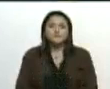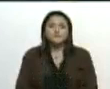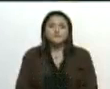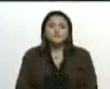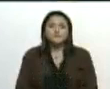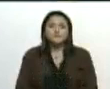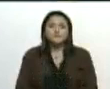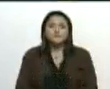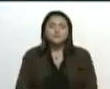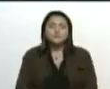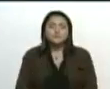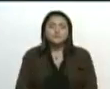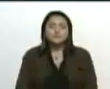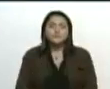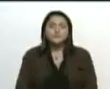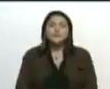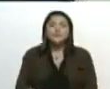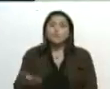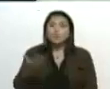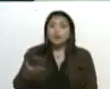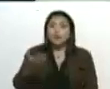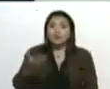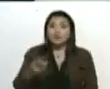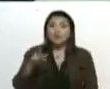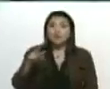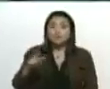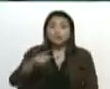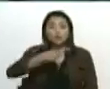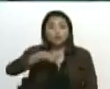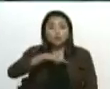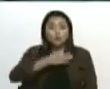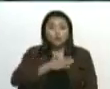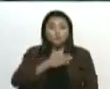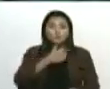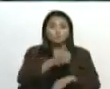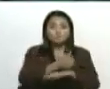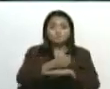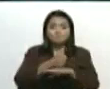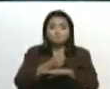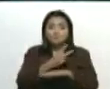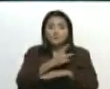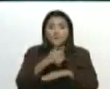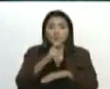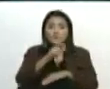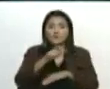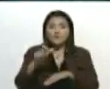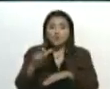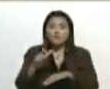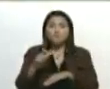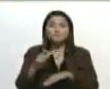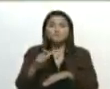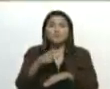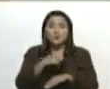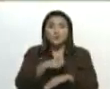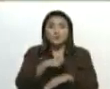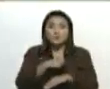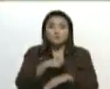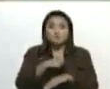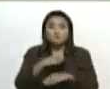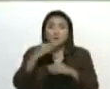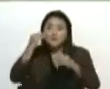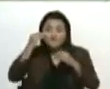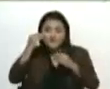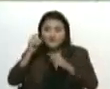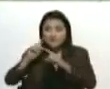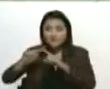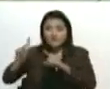Importante destacar que este comité de postulaciones, integrado por 21 venezolanas y venezolanas, piensa distinto.